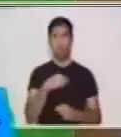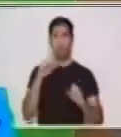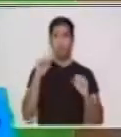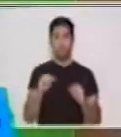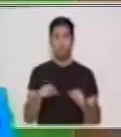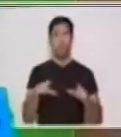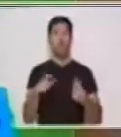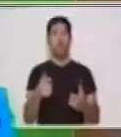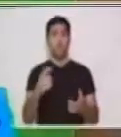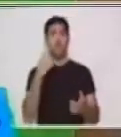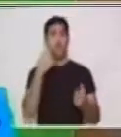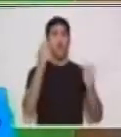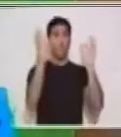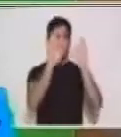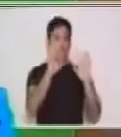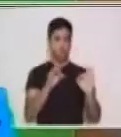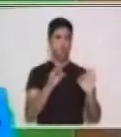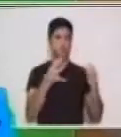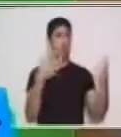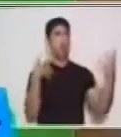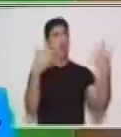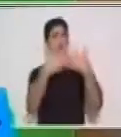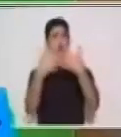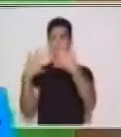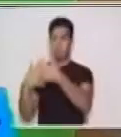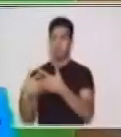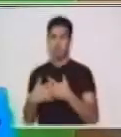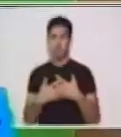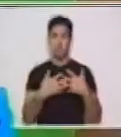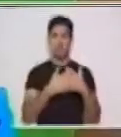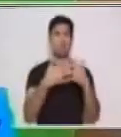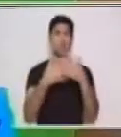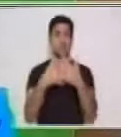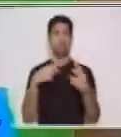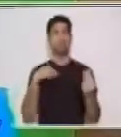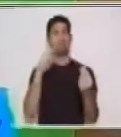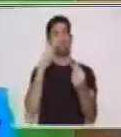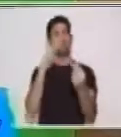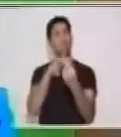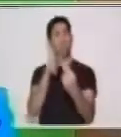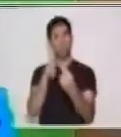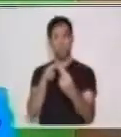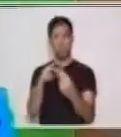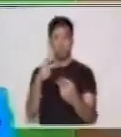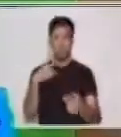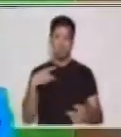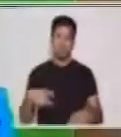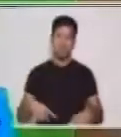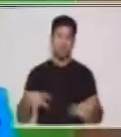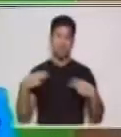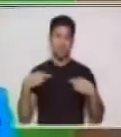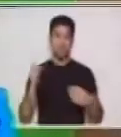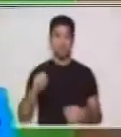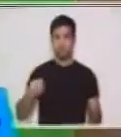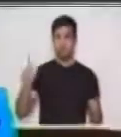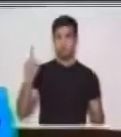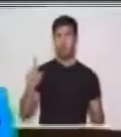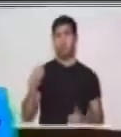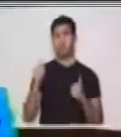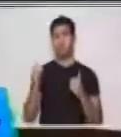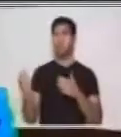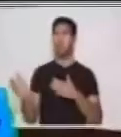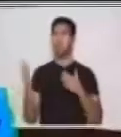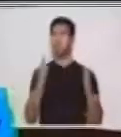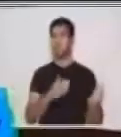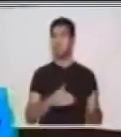relacionar esta figura con los objetos que están a nuestro alrededor, ya que es parte de nuestra vida. Vamos a ver lo que, como